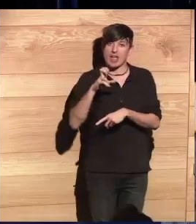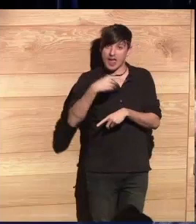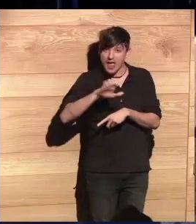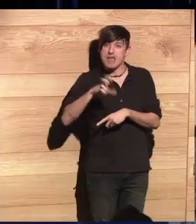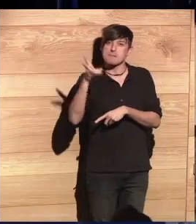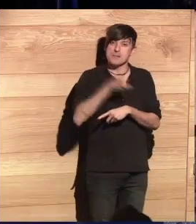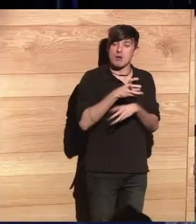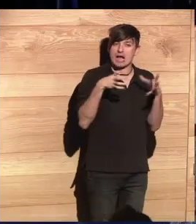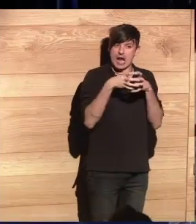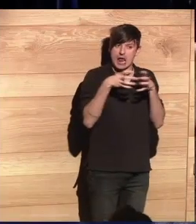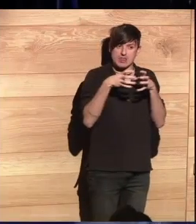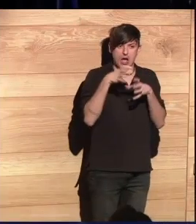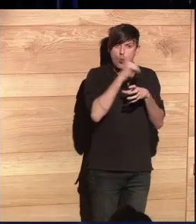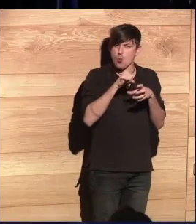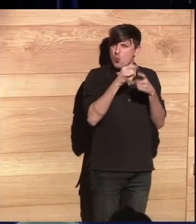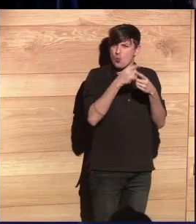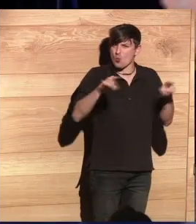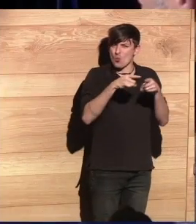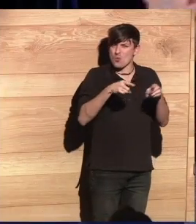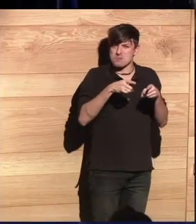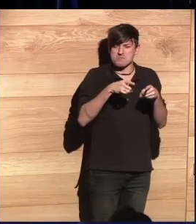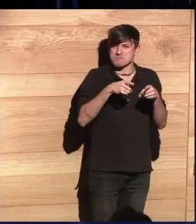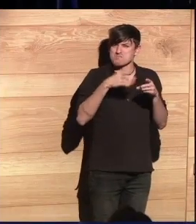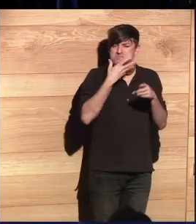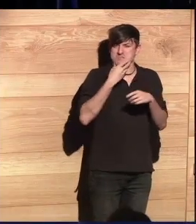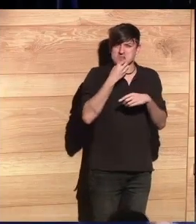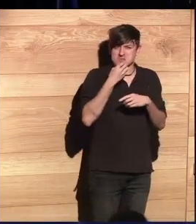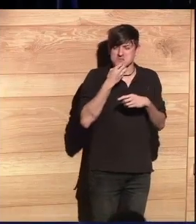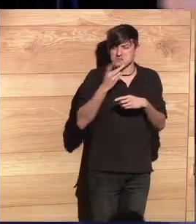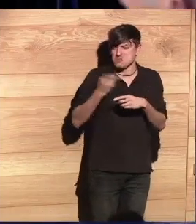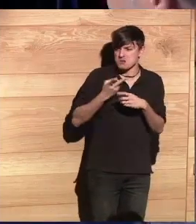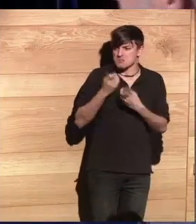festival, y en estas conversaciones previas de repente comenzamos a hablar